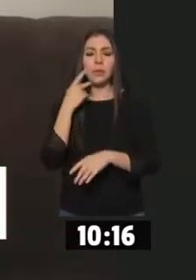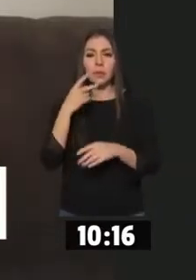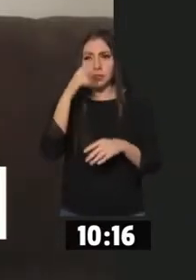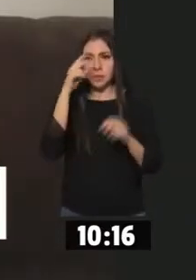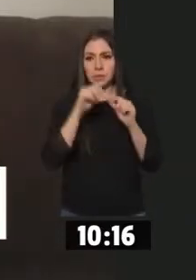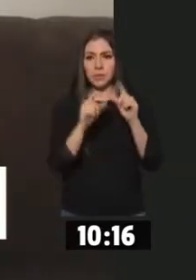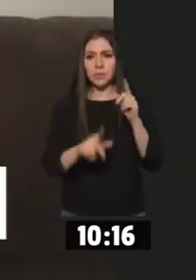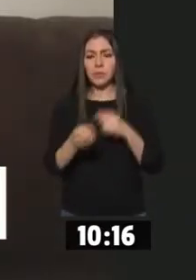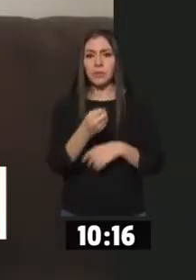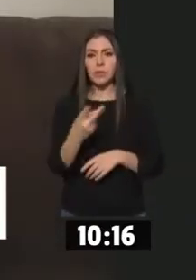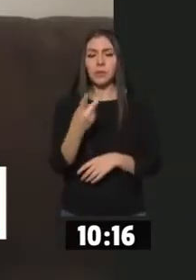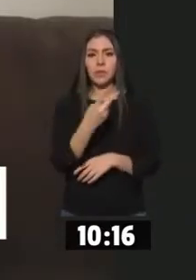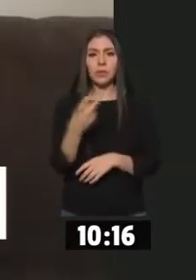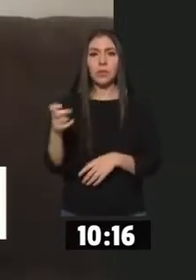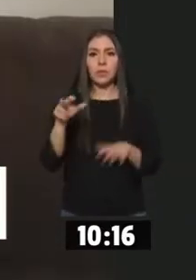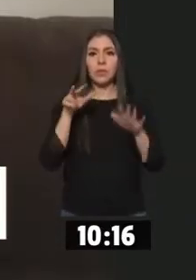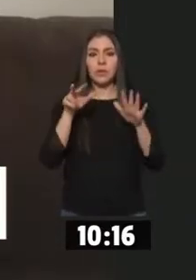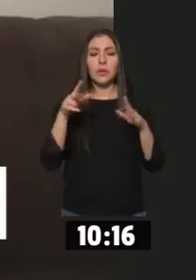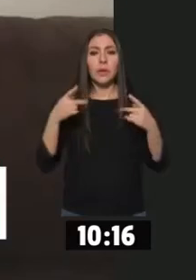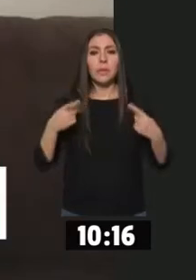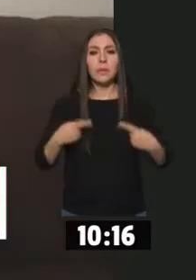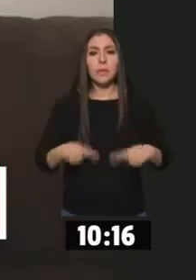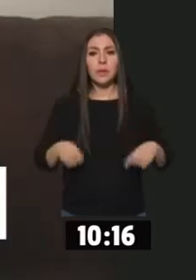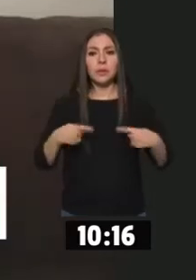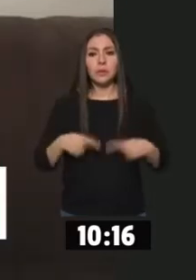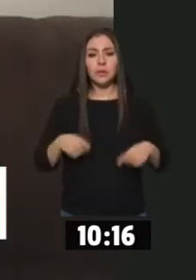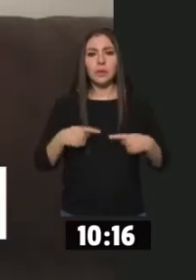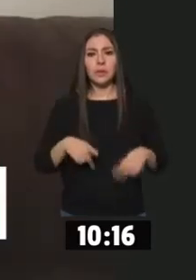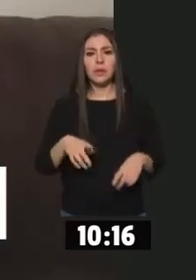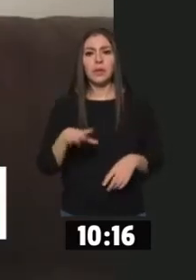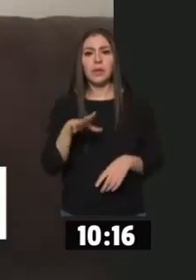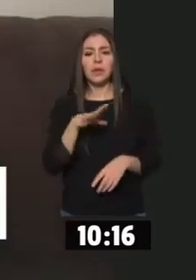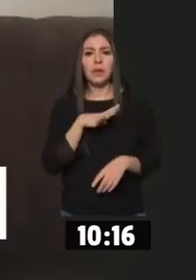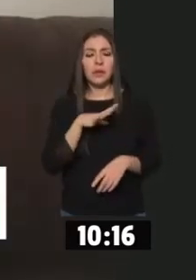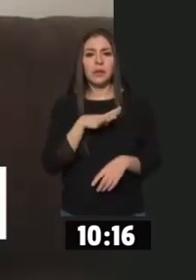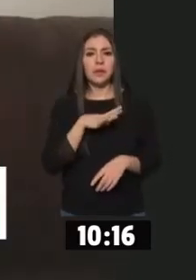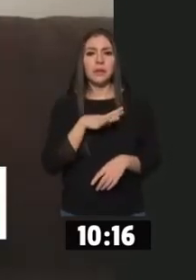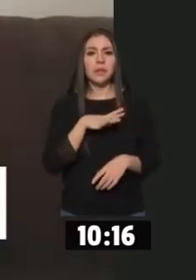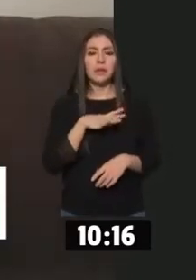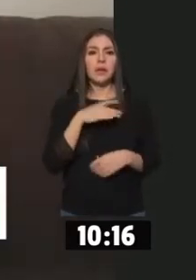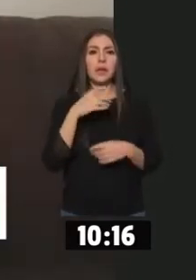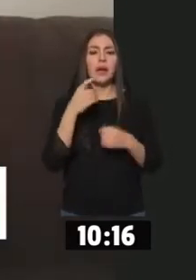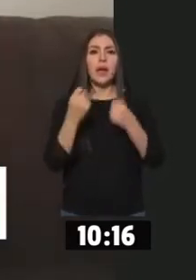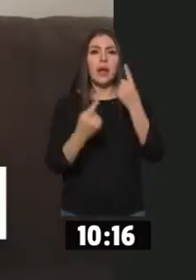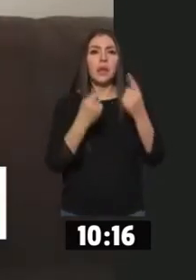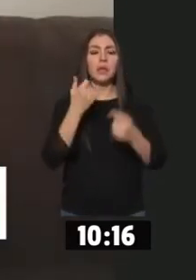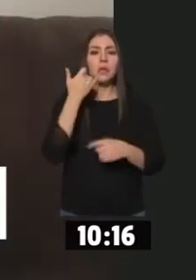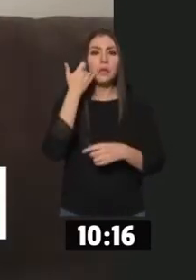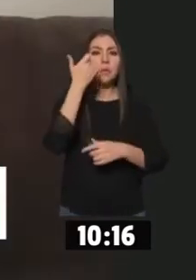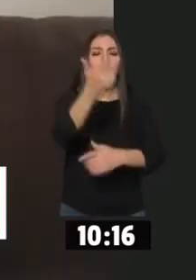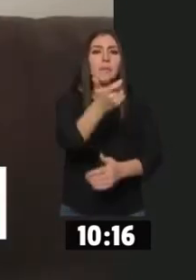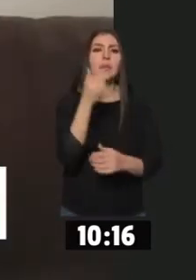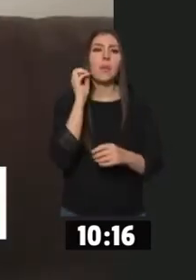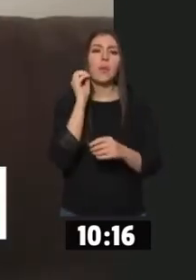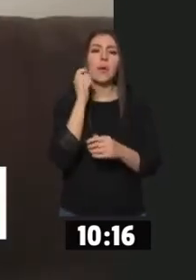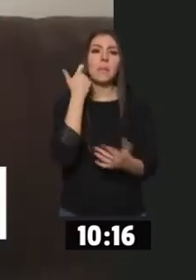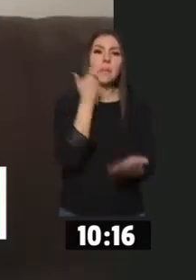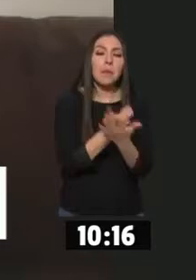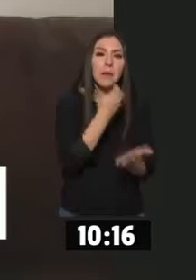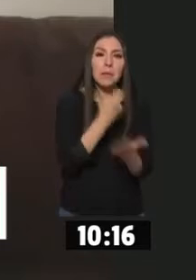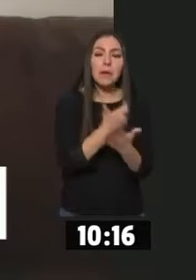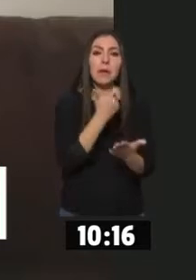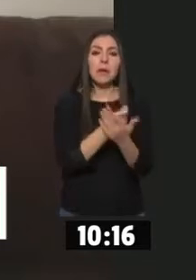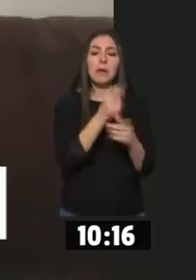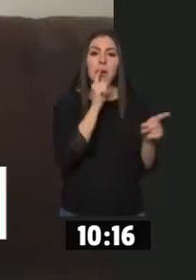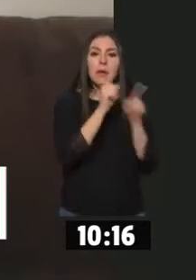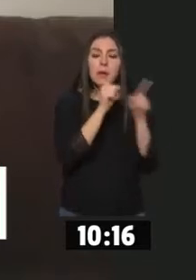de 218 personas que han padecido pues no solamente amenazas, también secuestros, incluso robos con